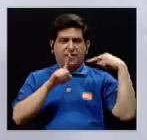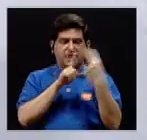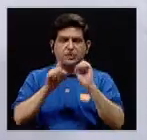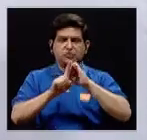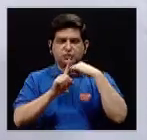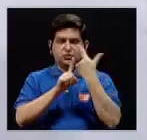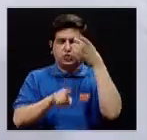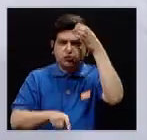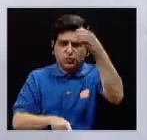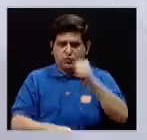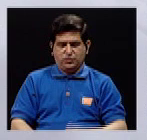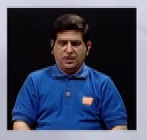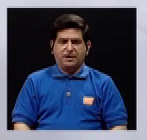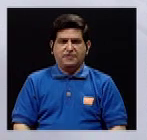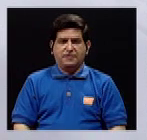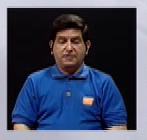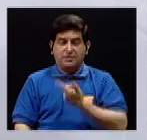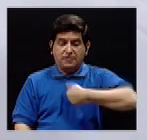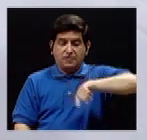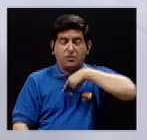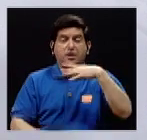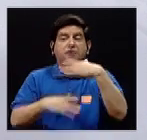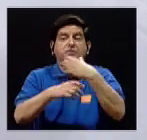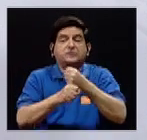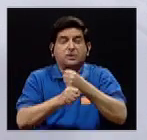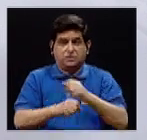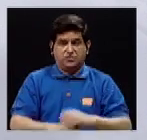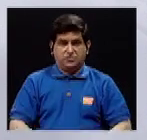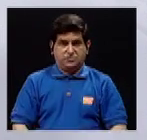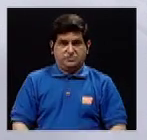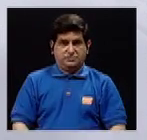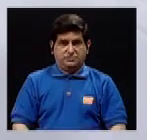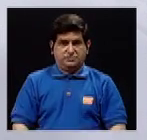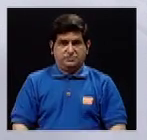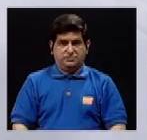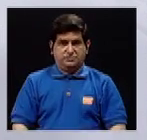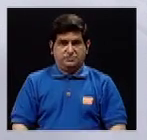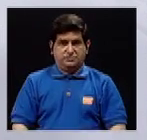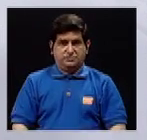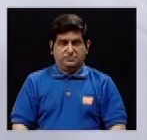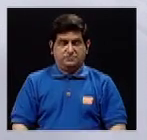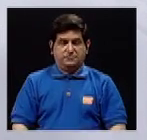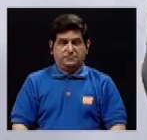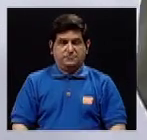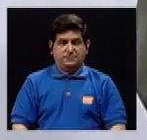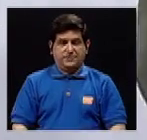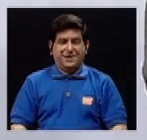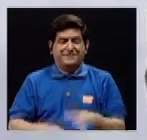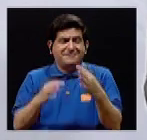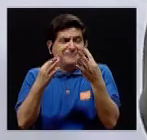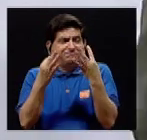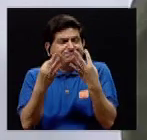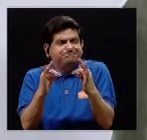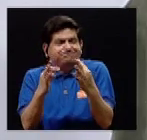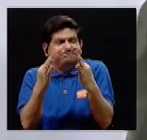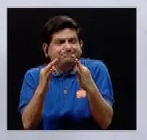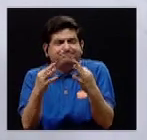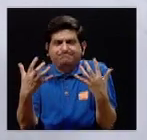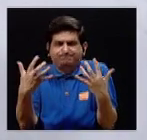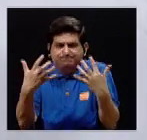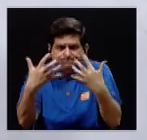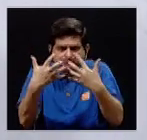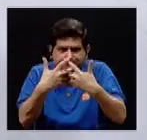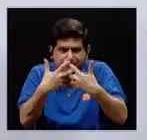perspectiva sociocultural porque entonces lo que estamos haciendo es e poder eh